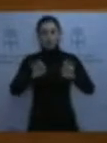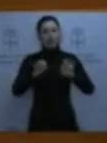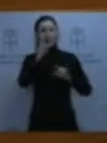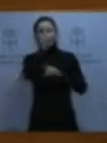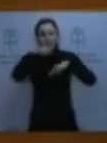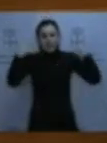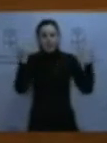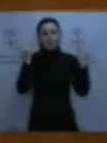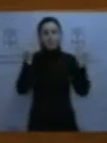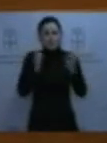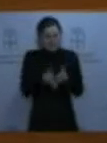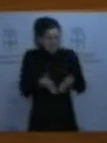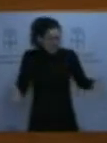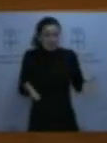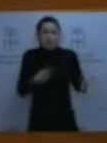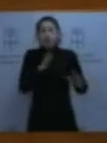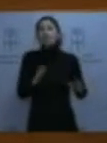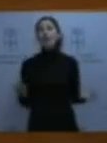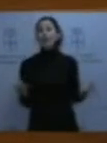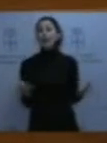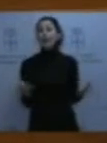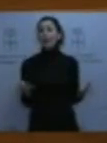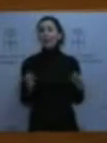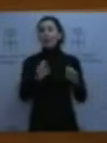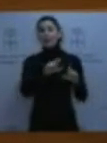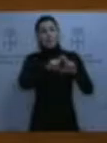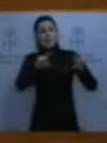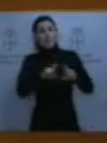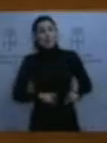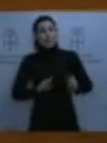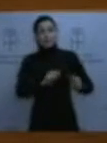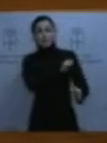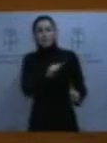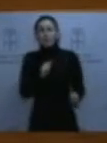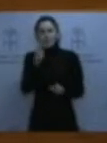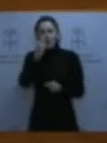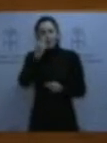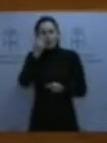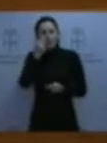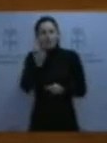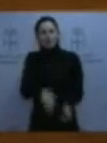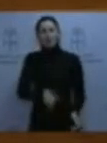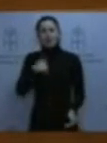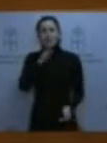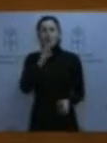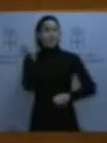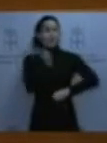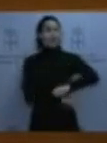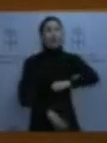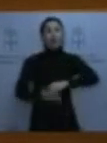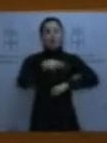No están totalmente sujetas las entidades privadas que prestan servicios de interés general y que reciben fondos